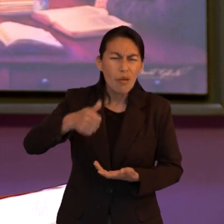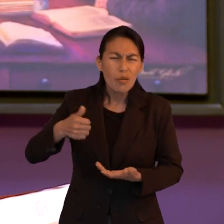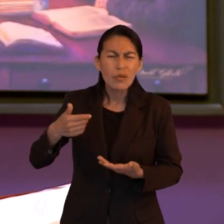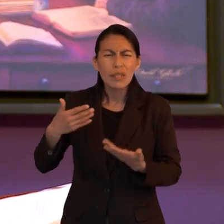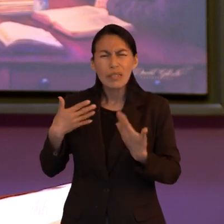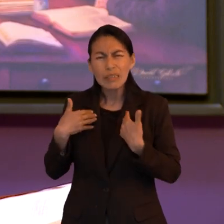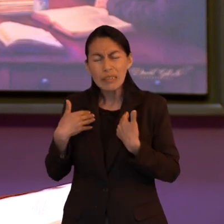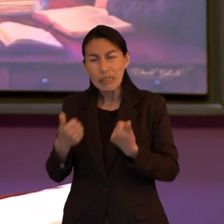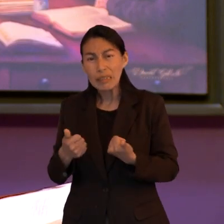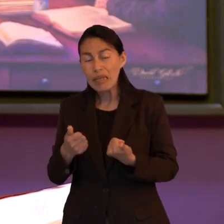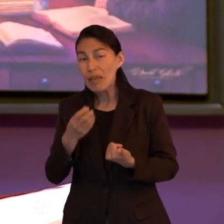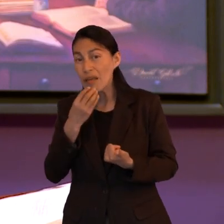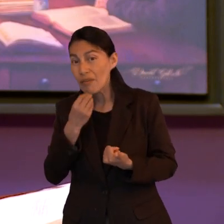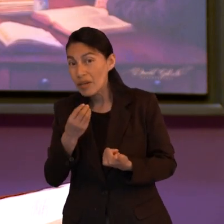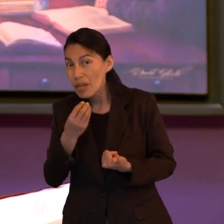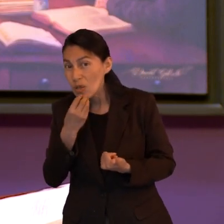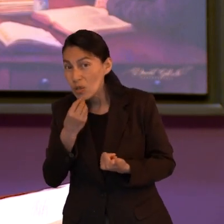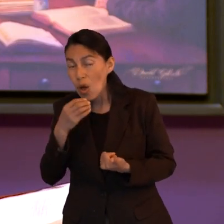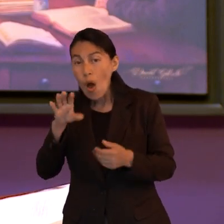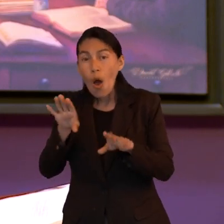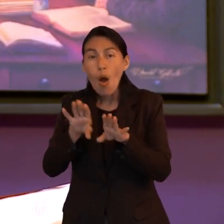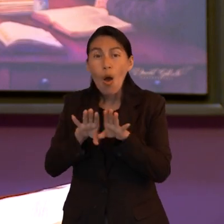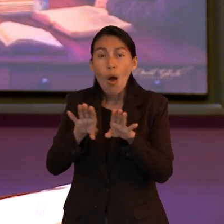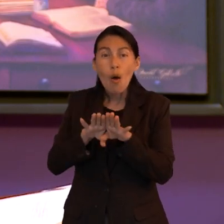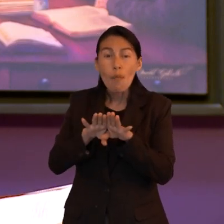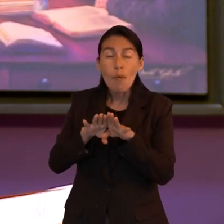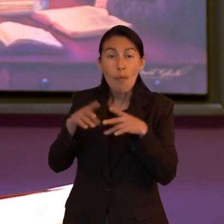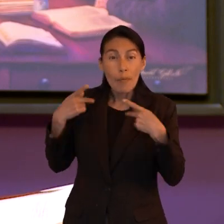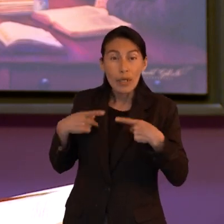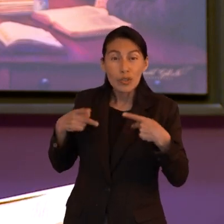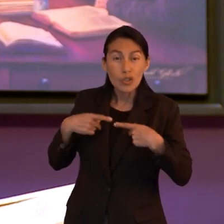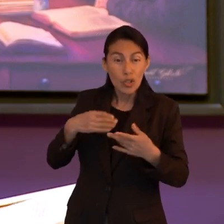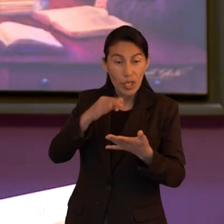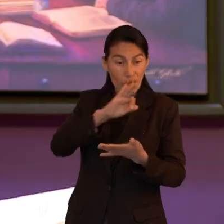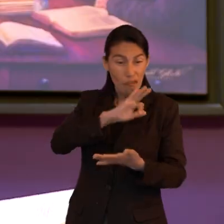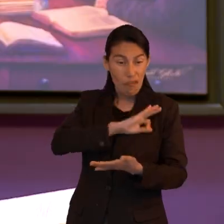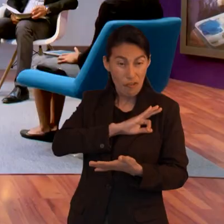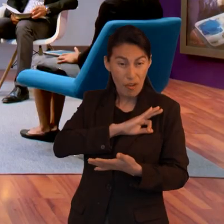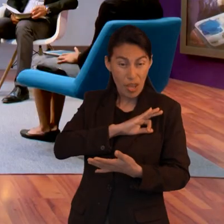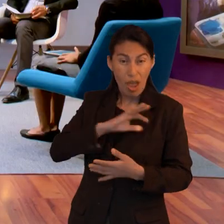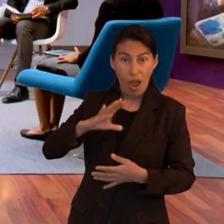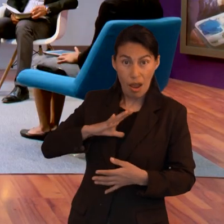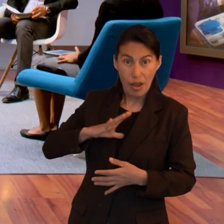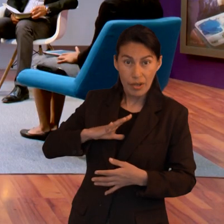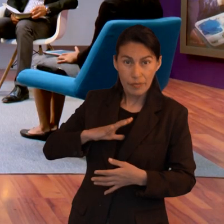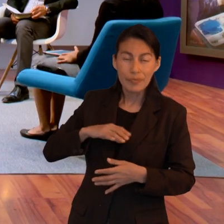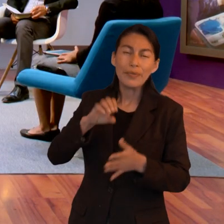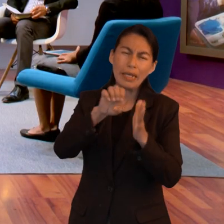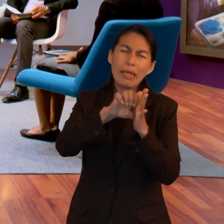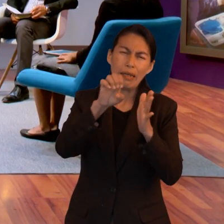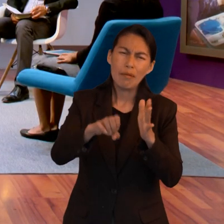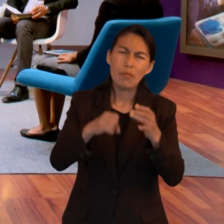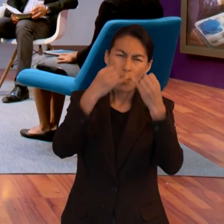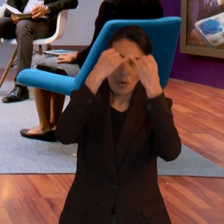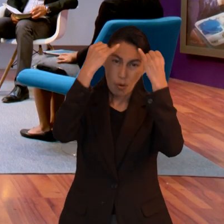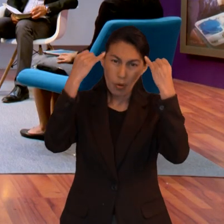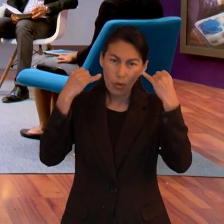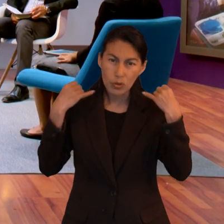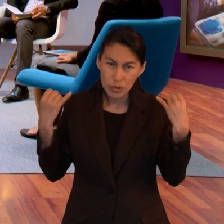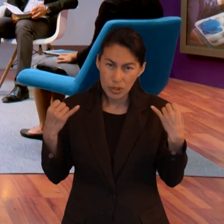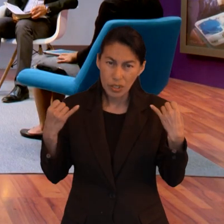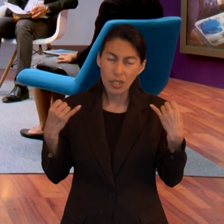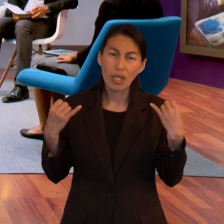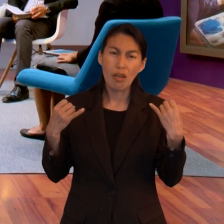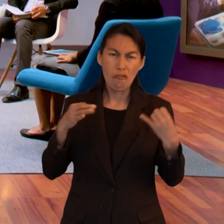a ver pero tenemos la fe que sí existe y y para nosotros yo creo que el cuadro de Hebreos es muy